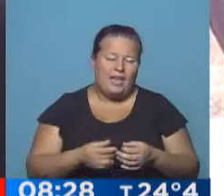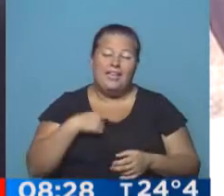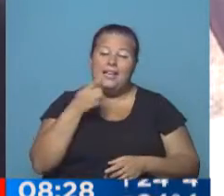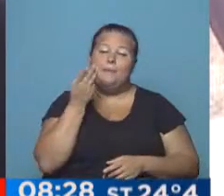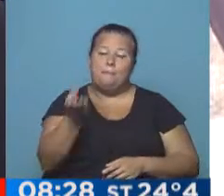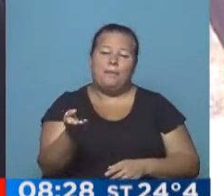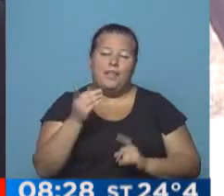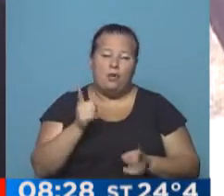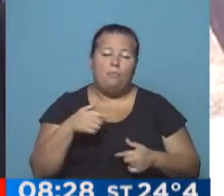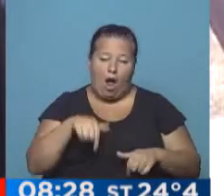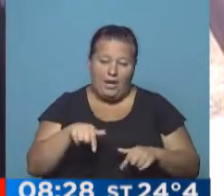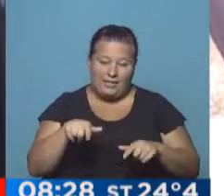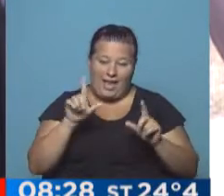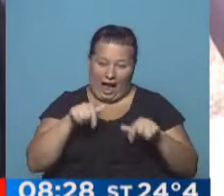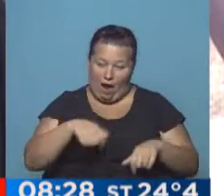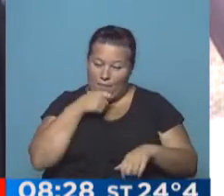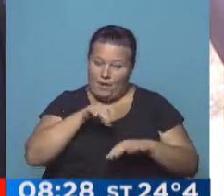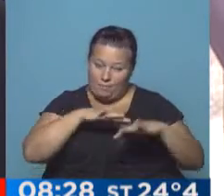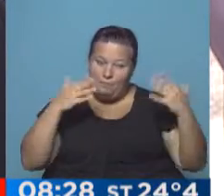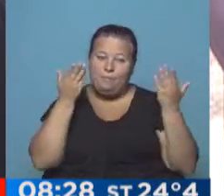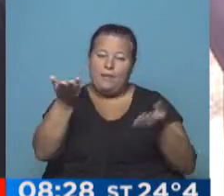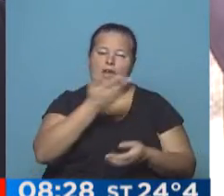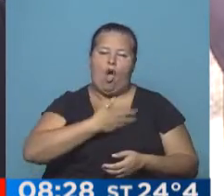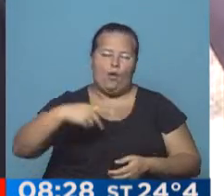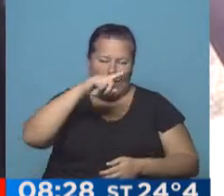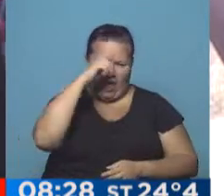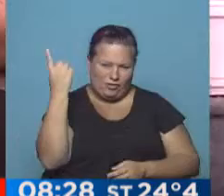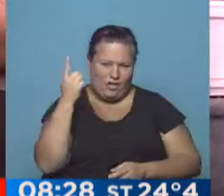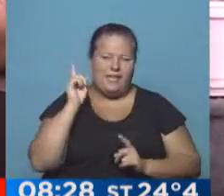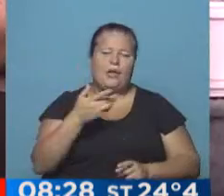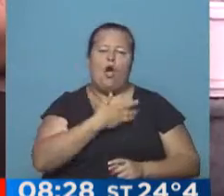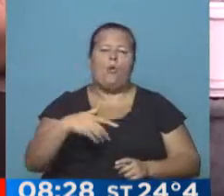exhortamos por este medio al gobierno nacional y a los gobiernos provinciales.